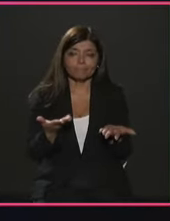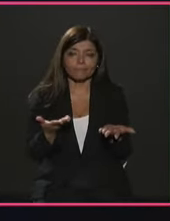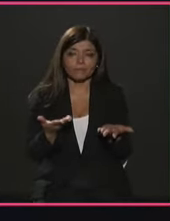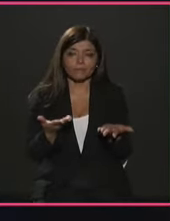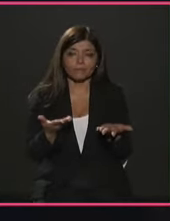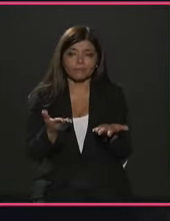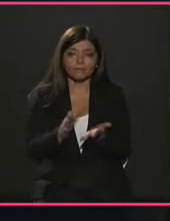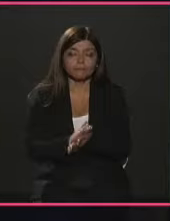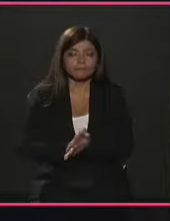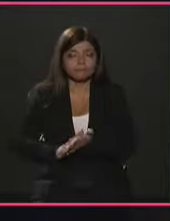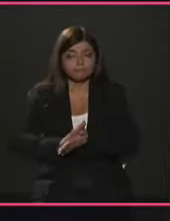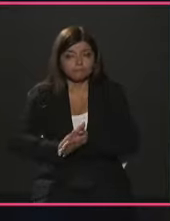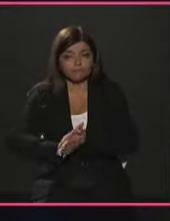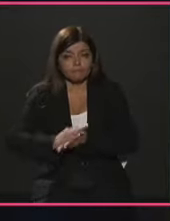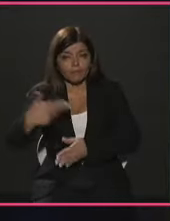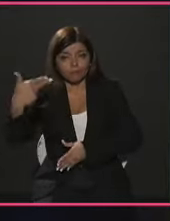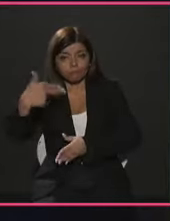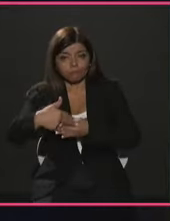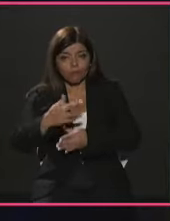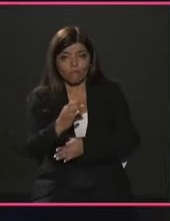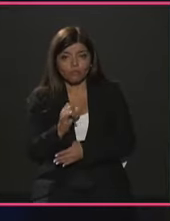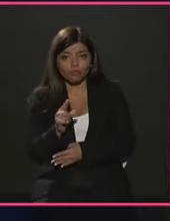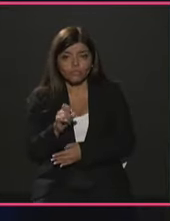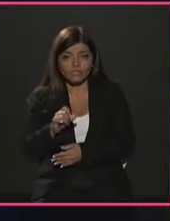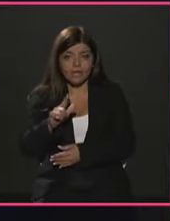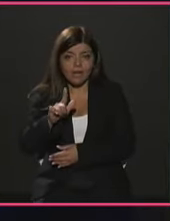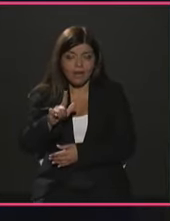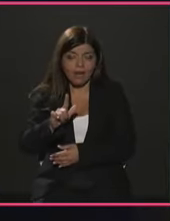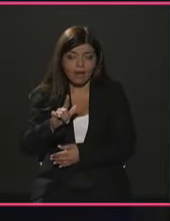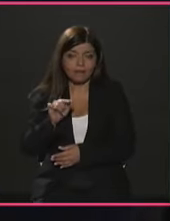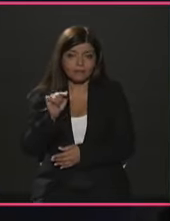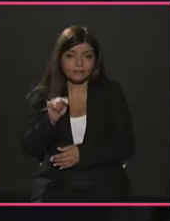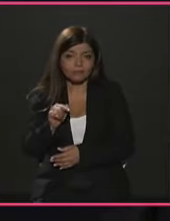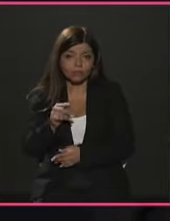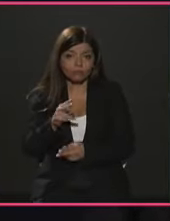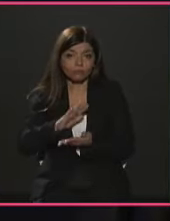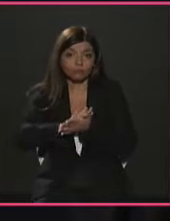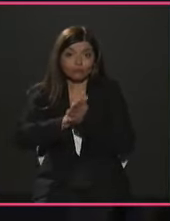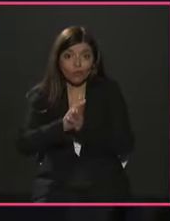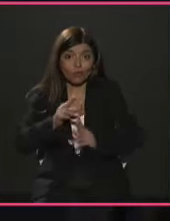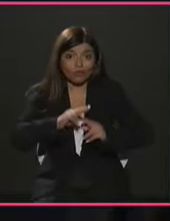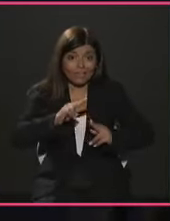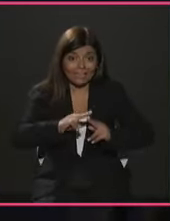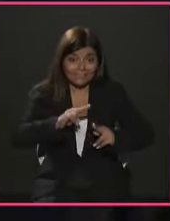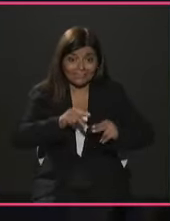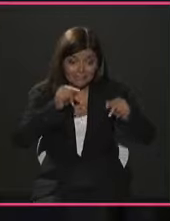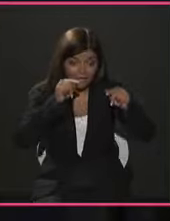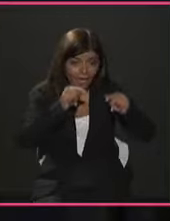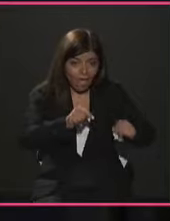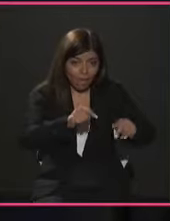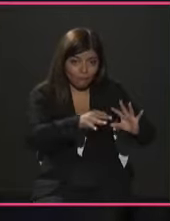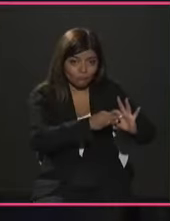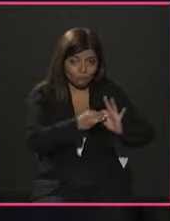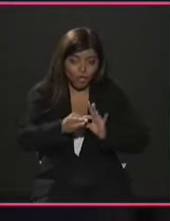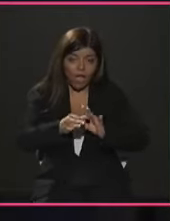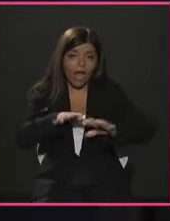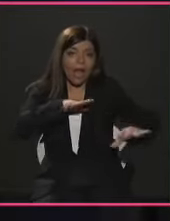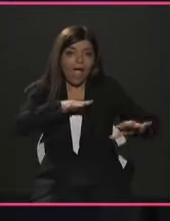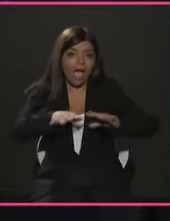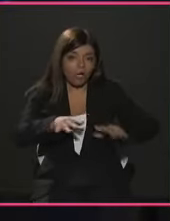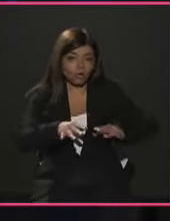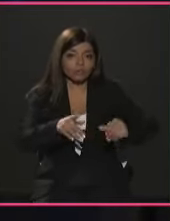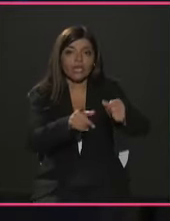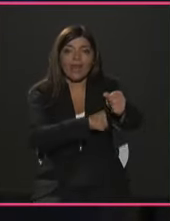combustibles fósiles Es parte literal de todo lo que hacemos Es parte de nuestros materiales de